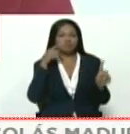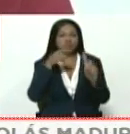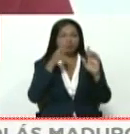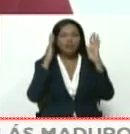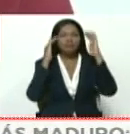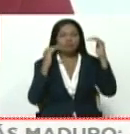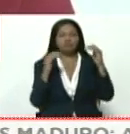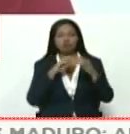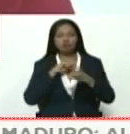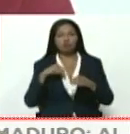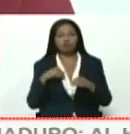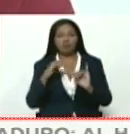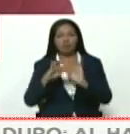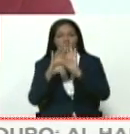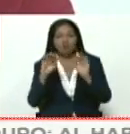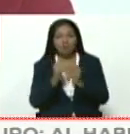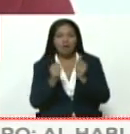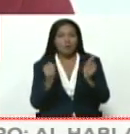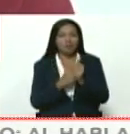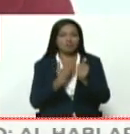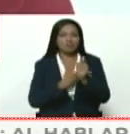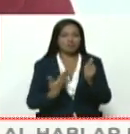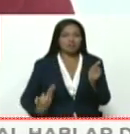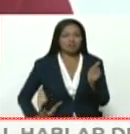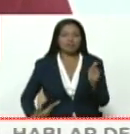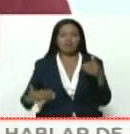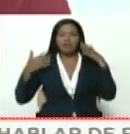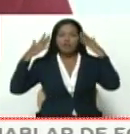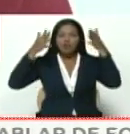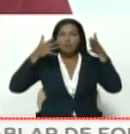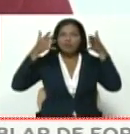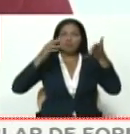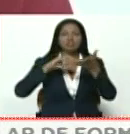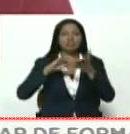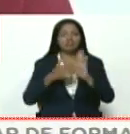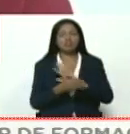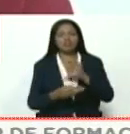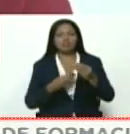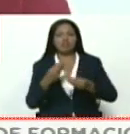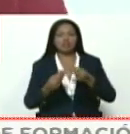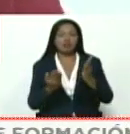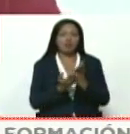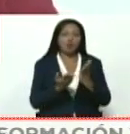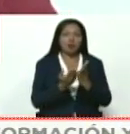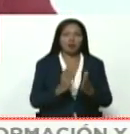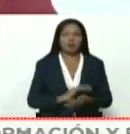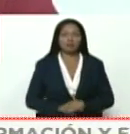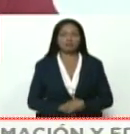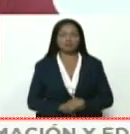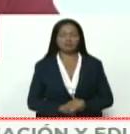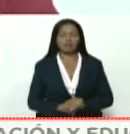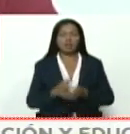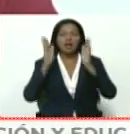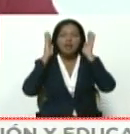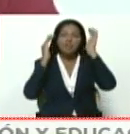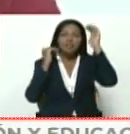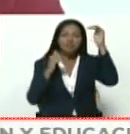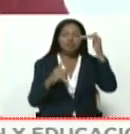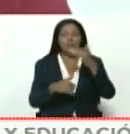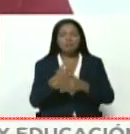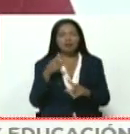atención que ha definido la Vicepresidencia de Formación. ¿Para qué se crea la escuela? Para atender